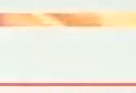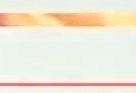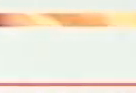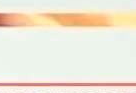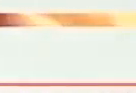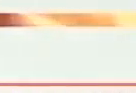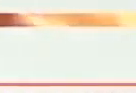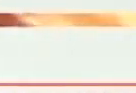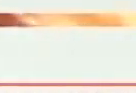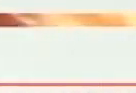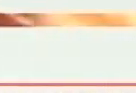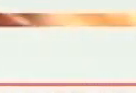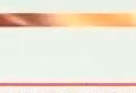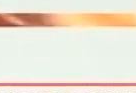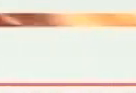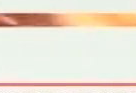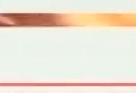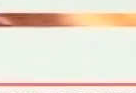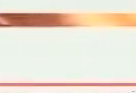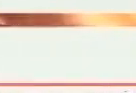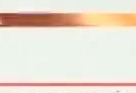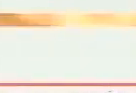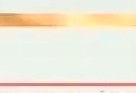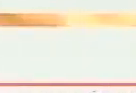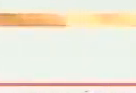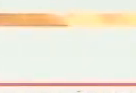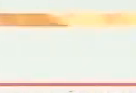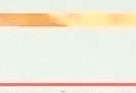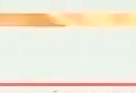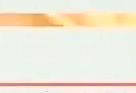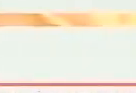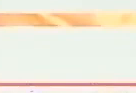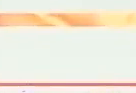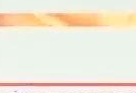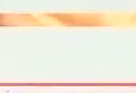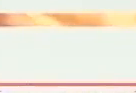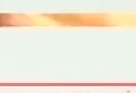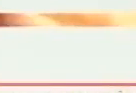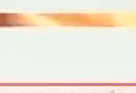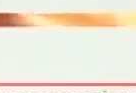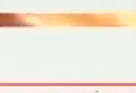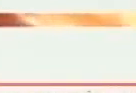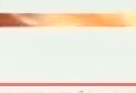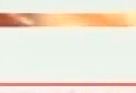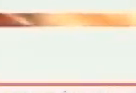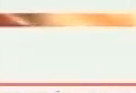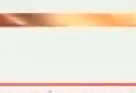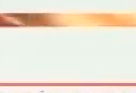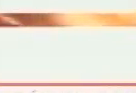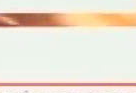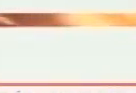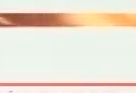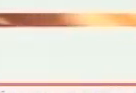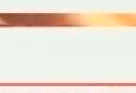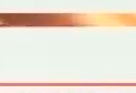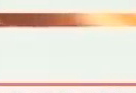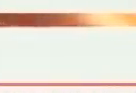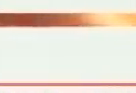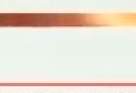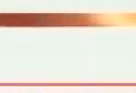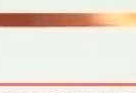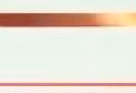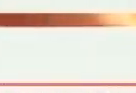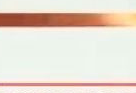se saliera del camino de la legalidad, la constitucionalidad, el Estado de Derecho, y no cumpliera con sus competencias para la materialización de